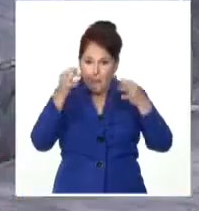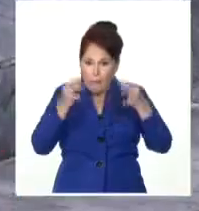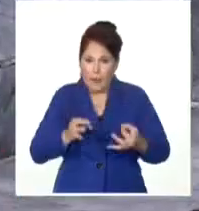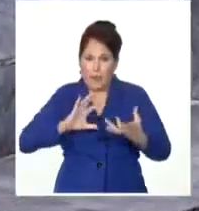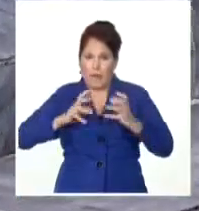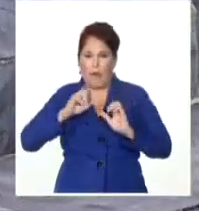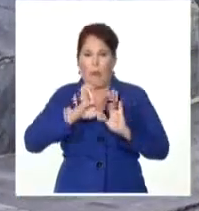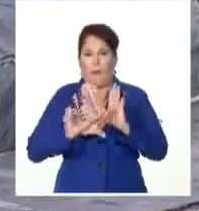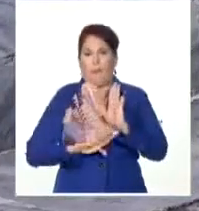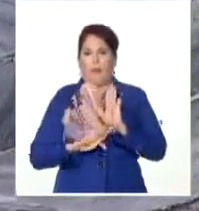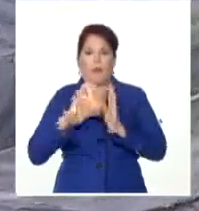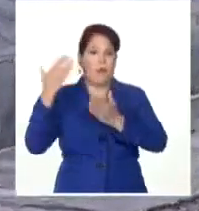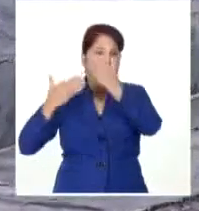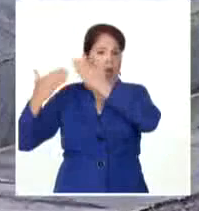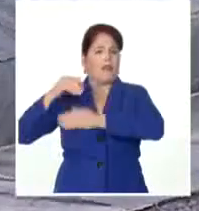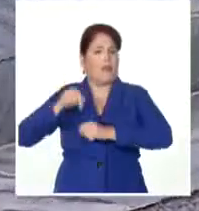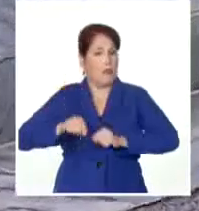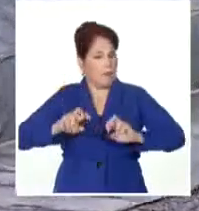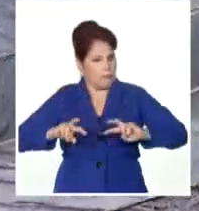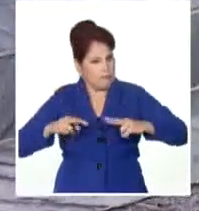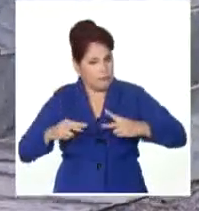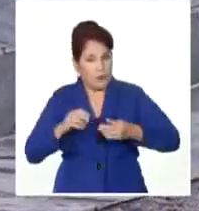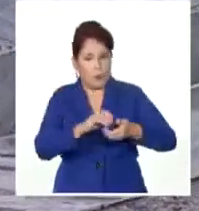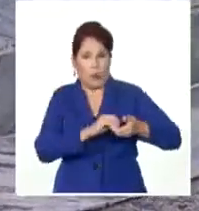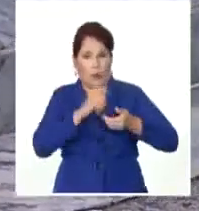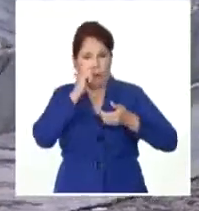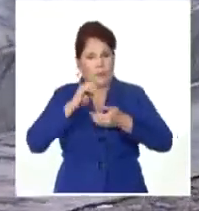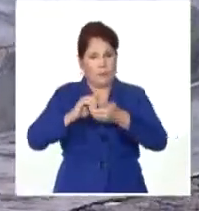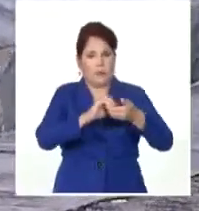métodos de entonces. Compañeras y